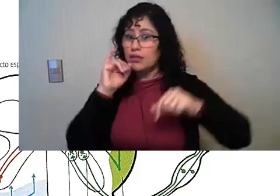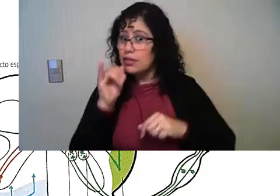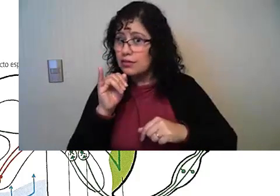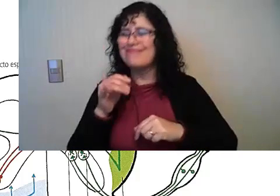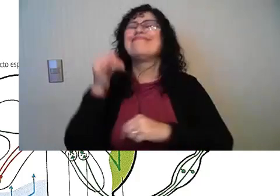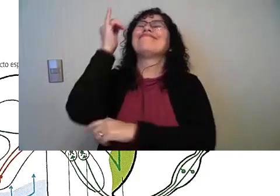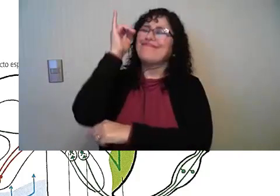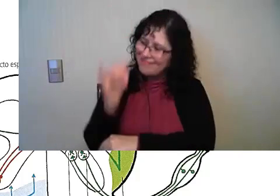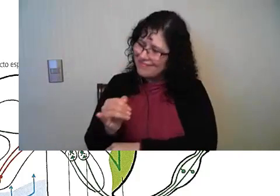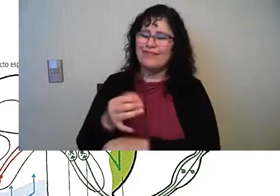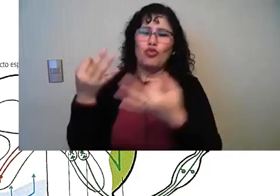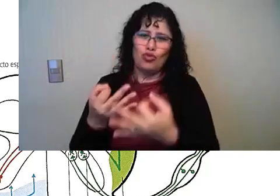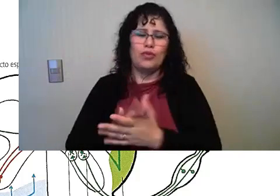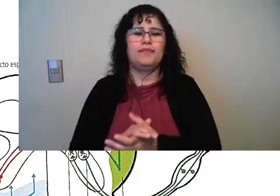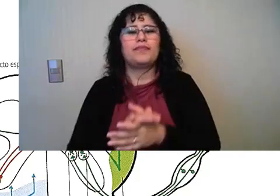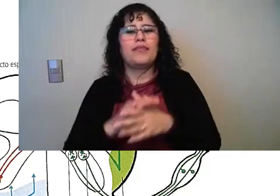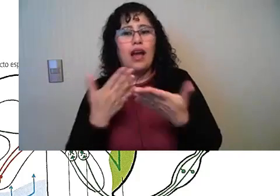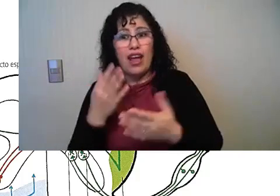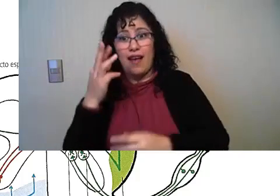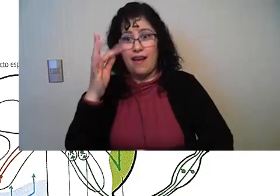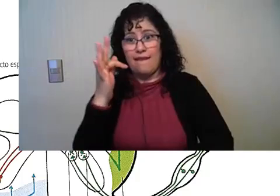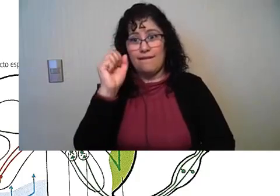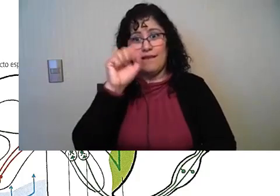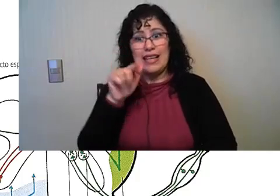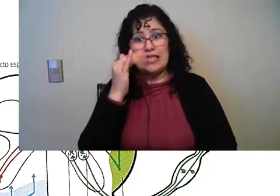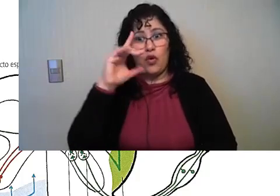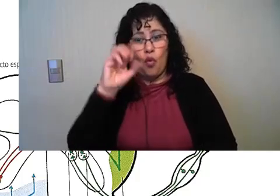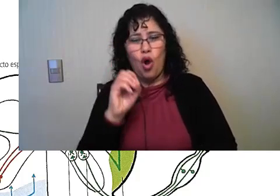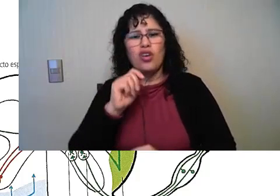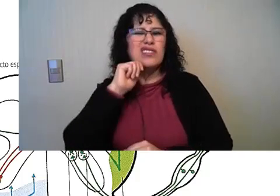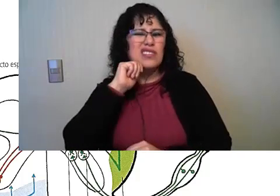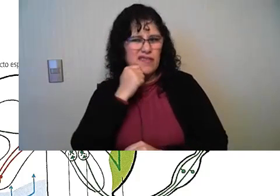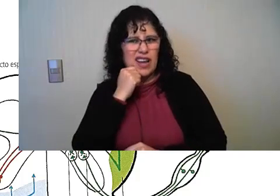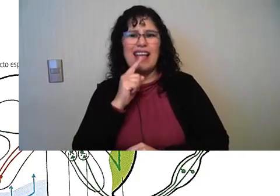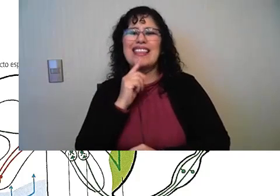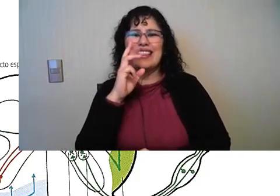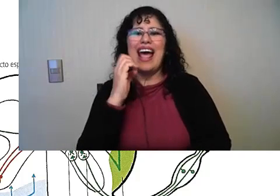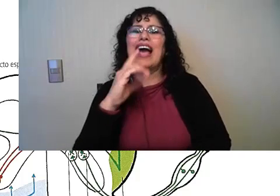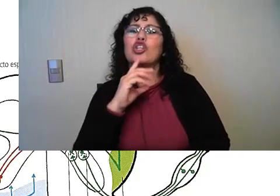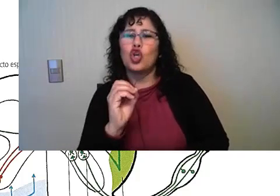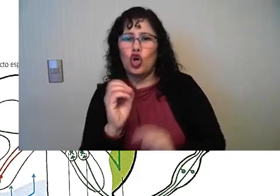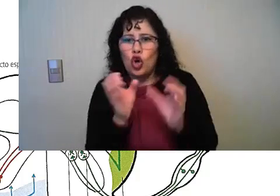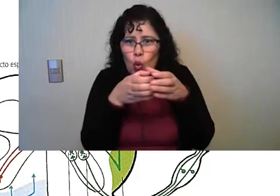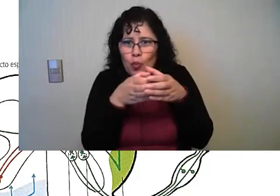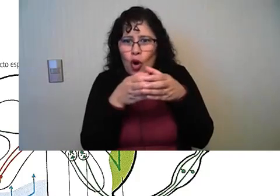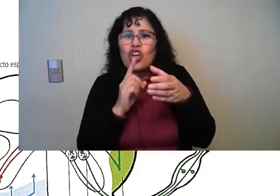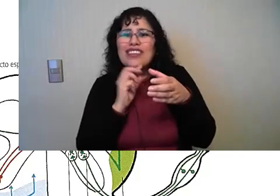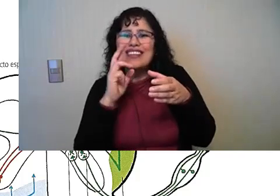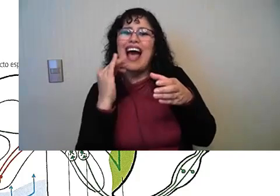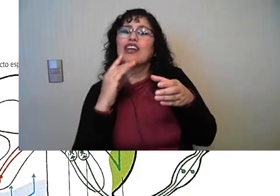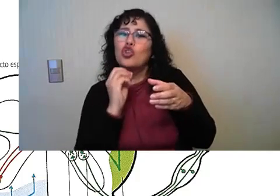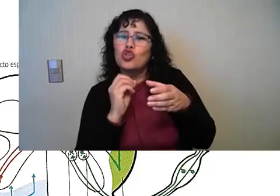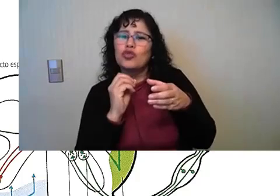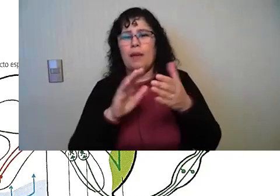Un Claro. fascículo es un conjunto de tractos. ¿Ya? Ah, Cuando ya. hablamos acá, por ejemplo, fascículo